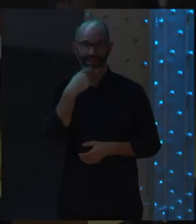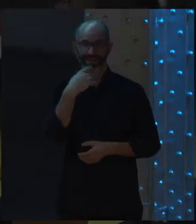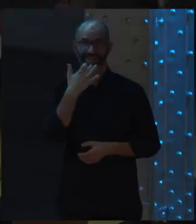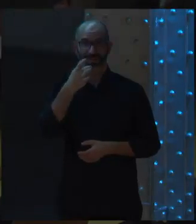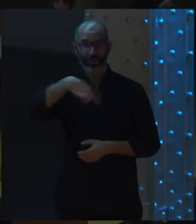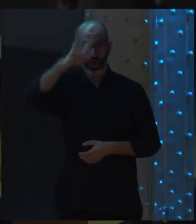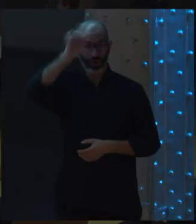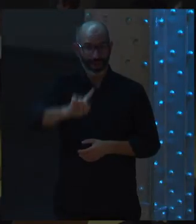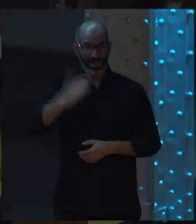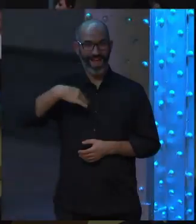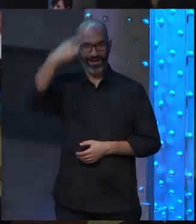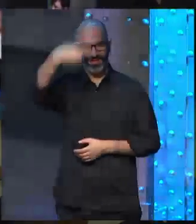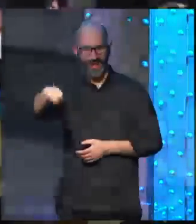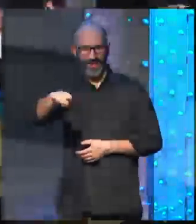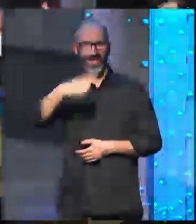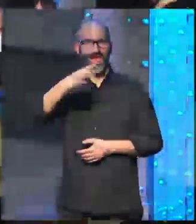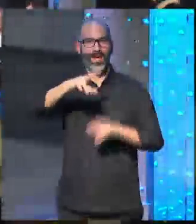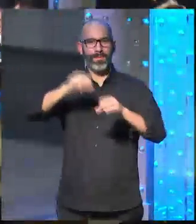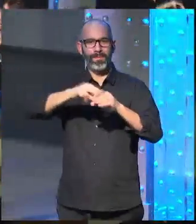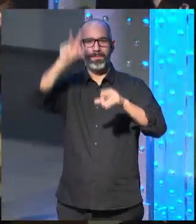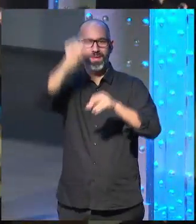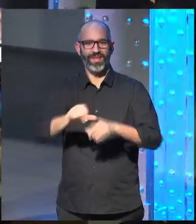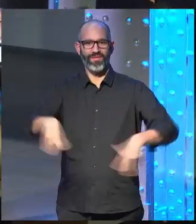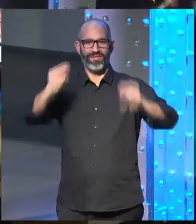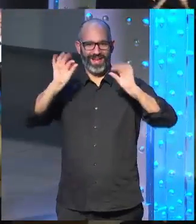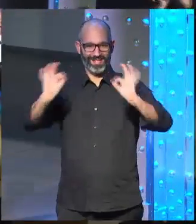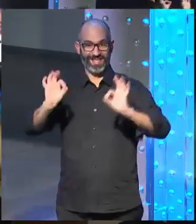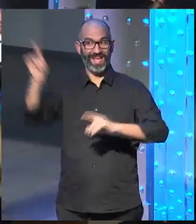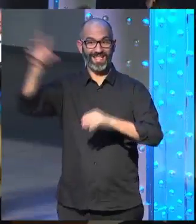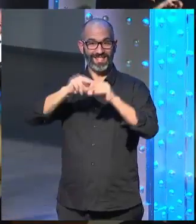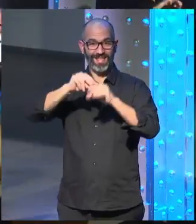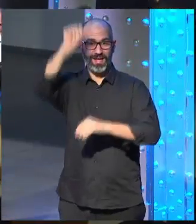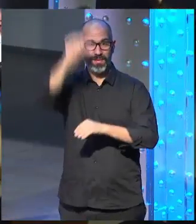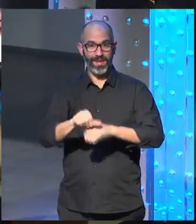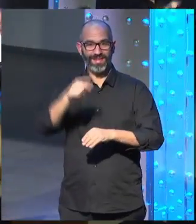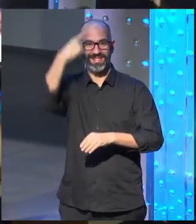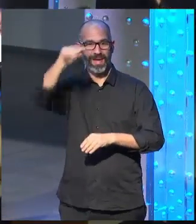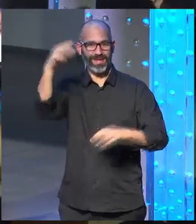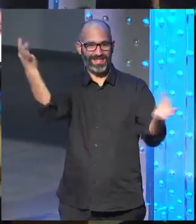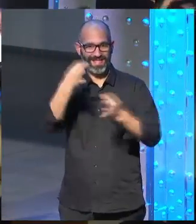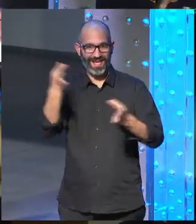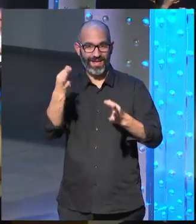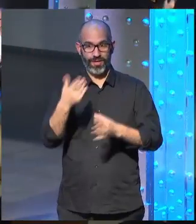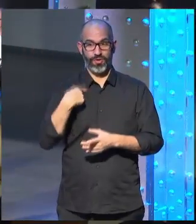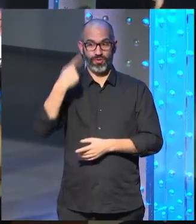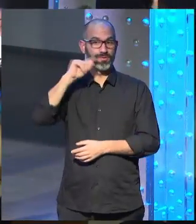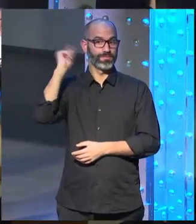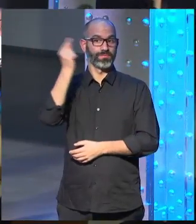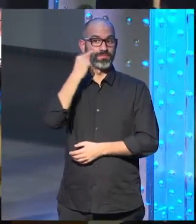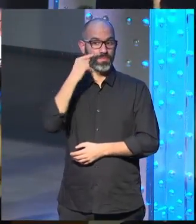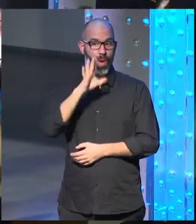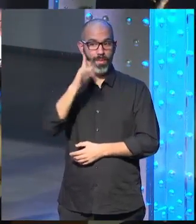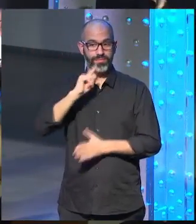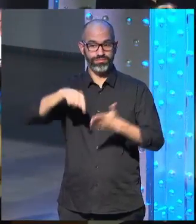Iba a decir, si no lo saben, ya lo saben, pero efectivamente el vídeo acababa así. De este vídeo, del ¿sabías qué?, tuve conocimiento porque está